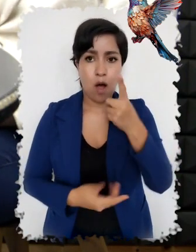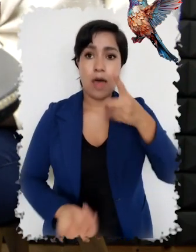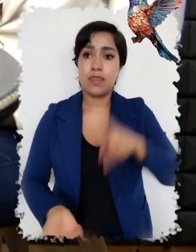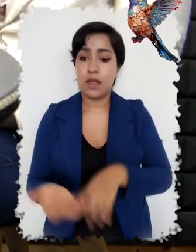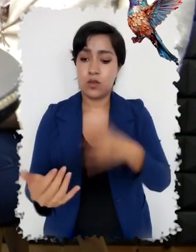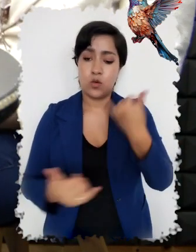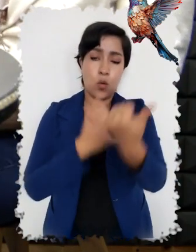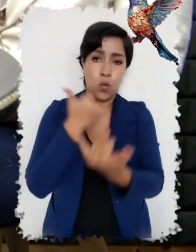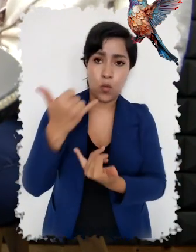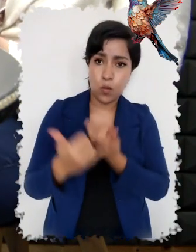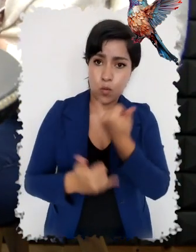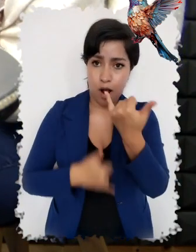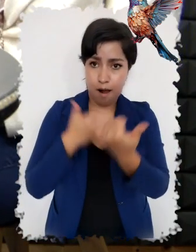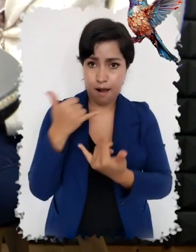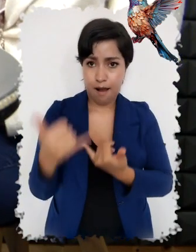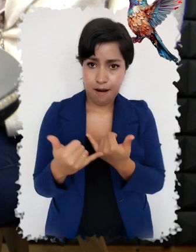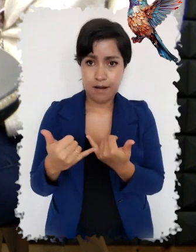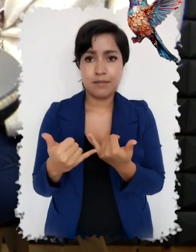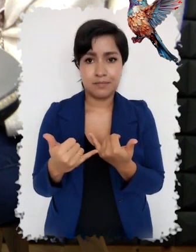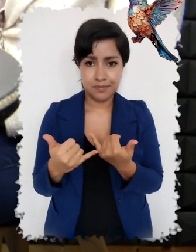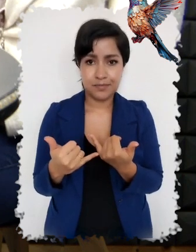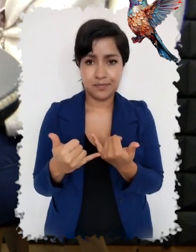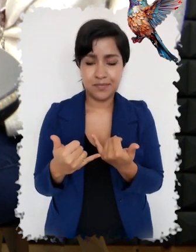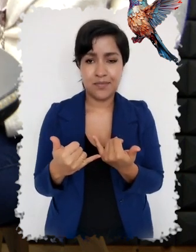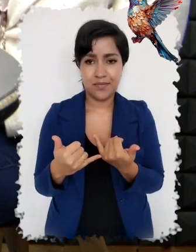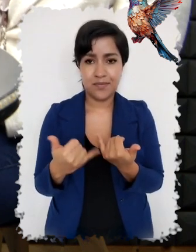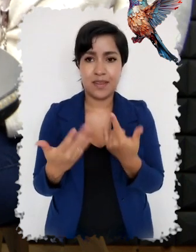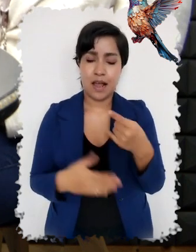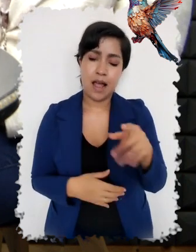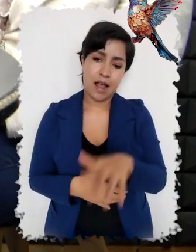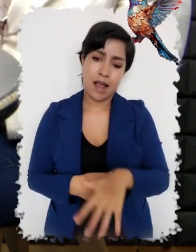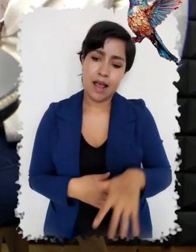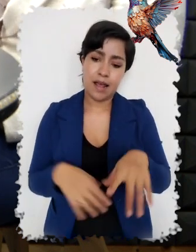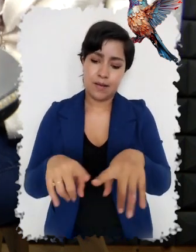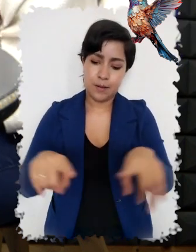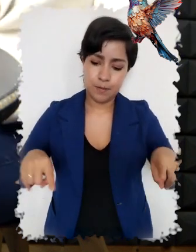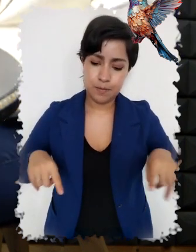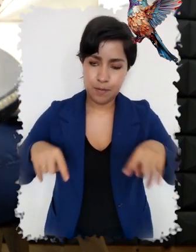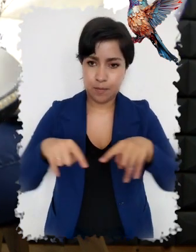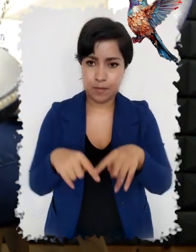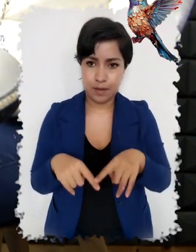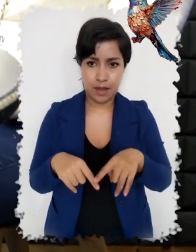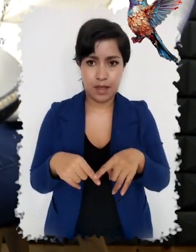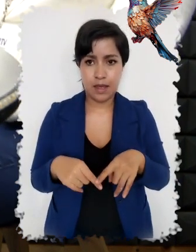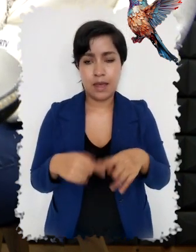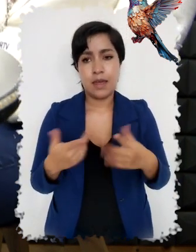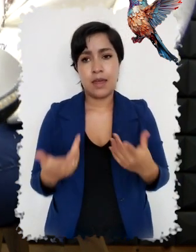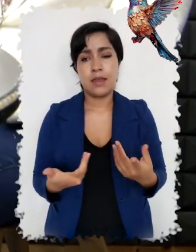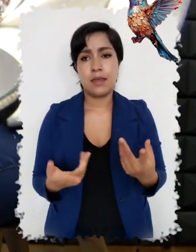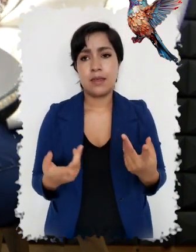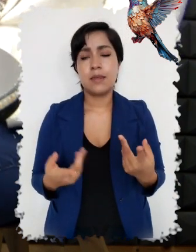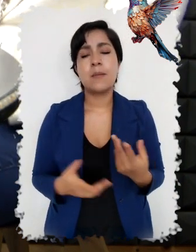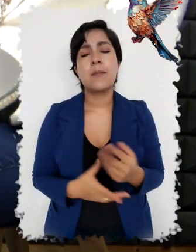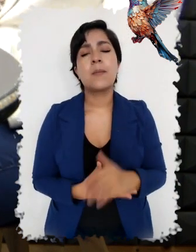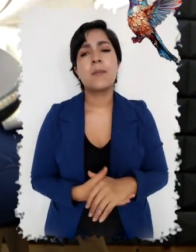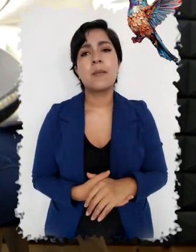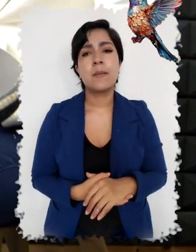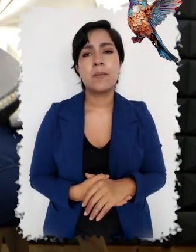la en las bec de medallistas paralímpicos este